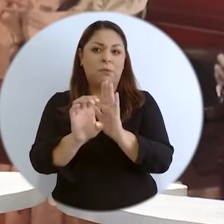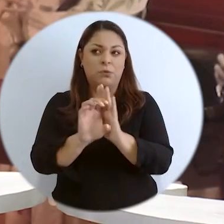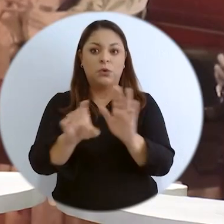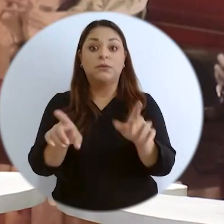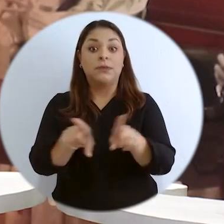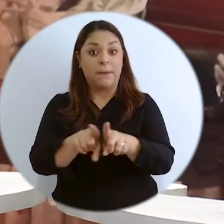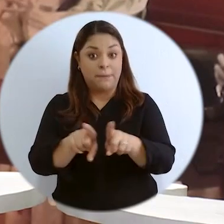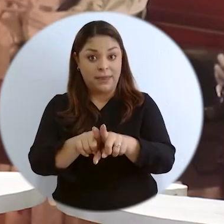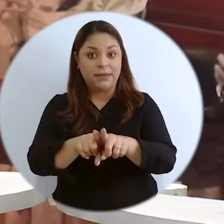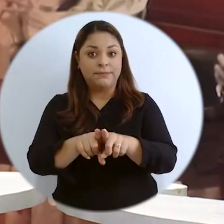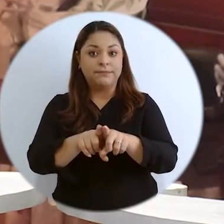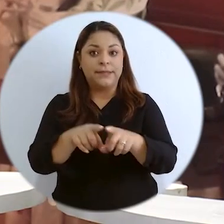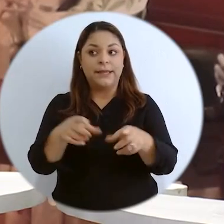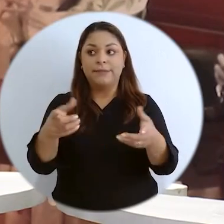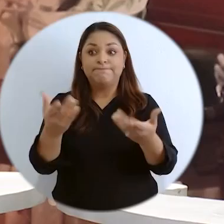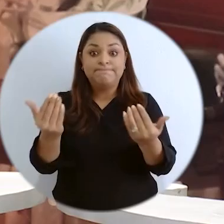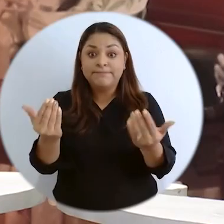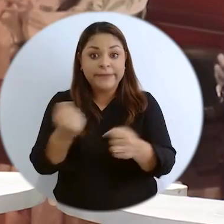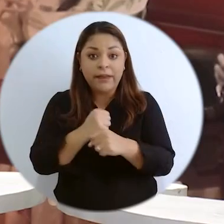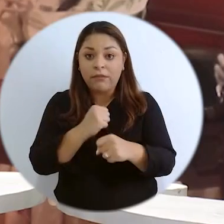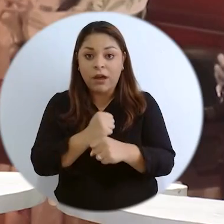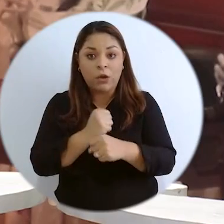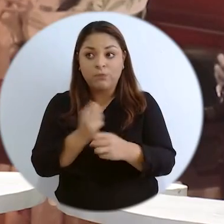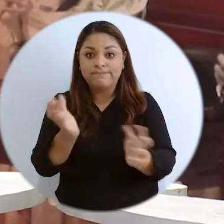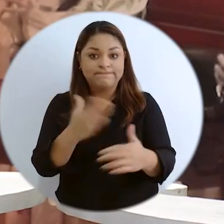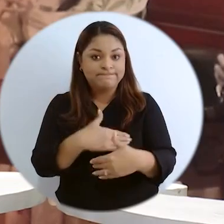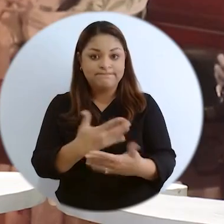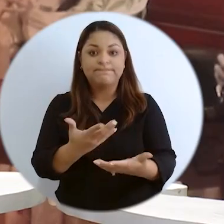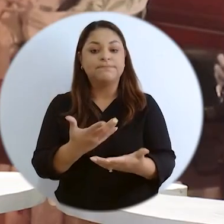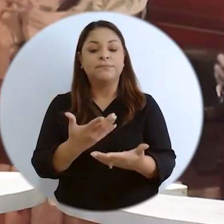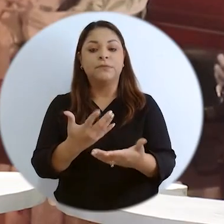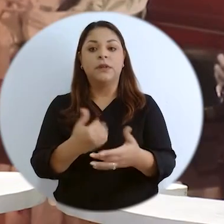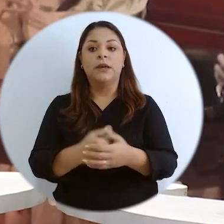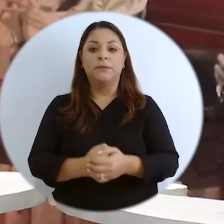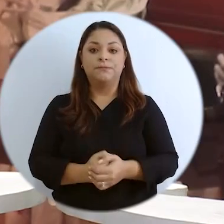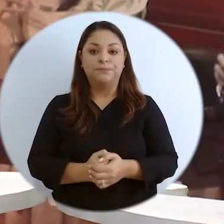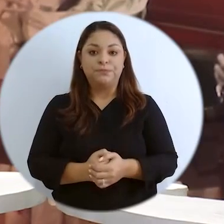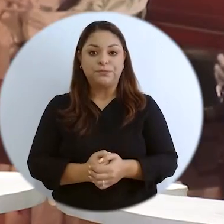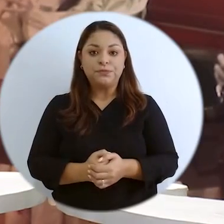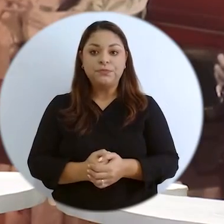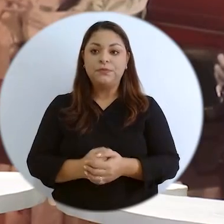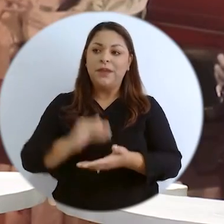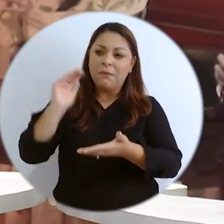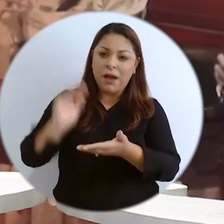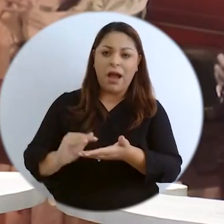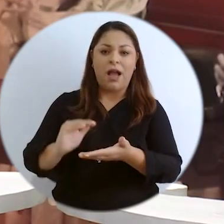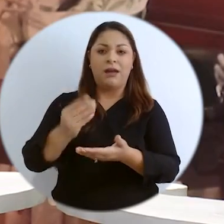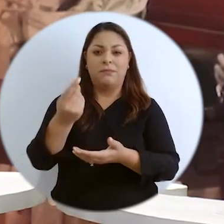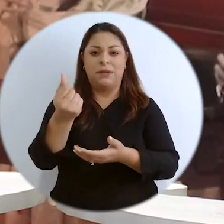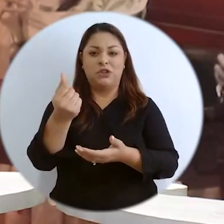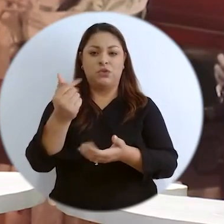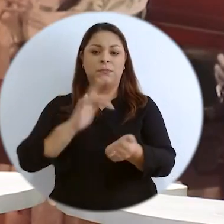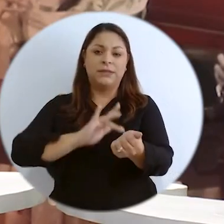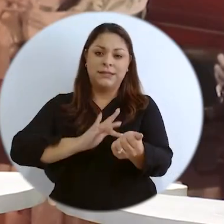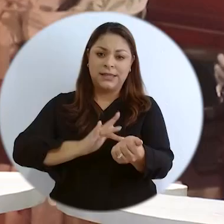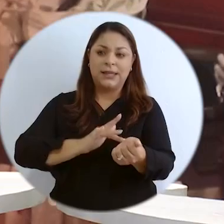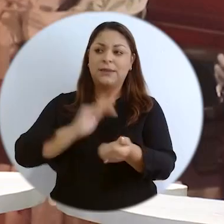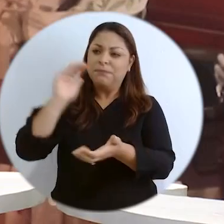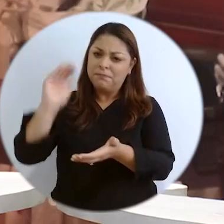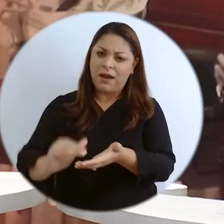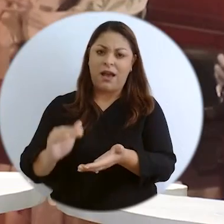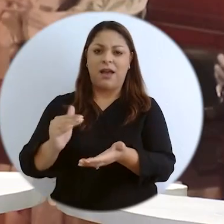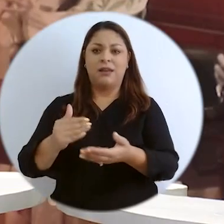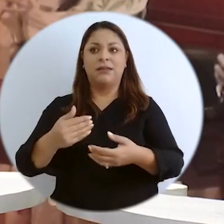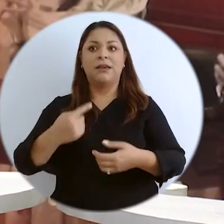sumando, ¿verdad?, el tema de la generación de empleo, ¿verdad?, bajar el precio de las